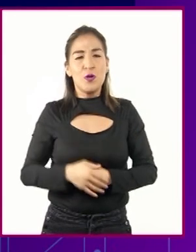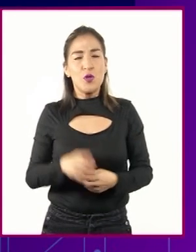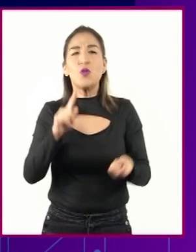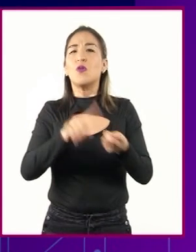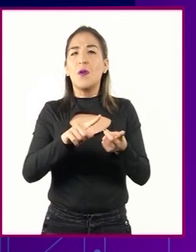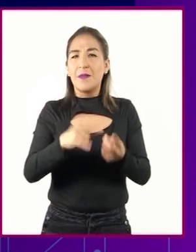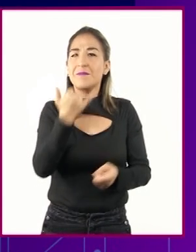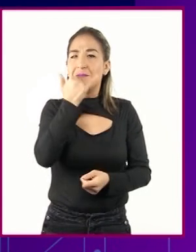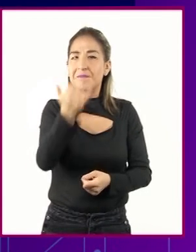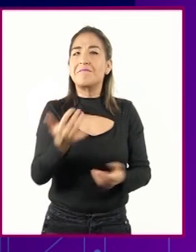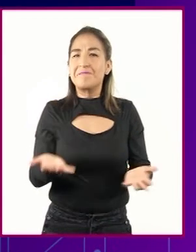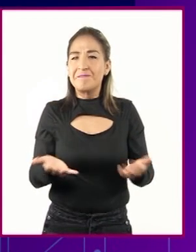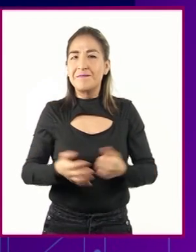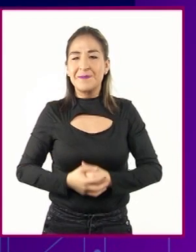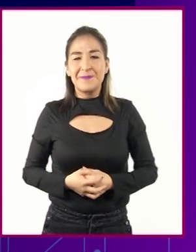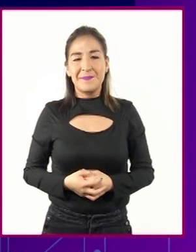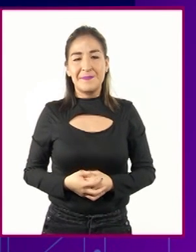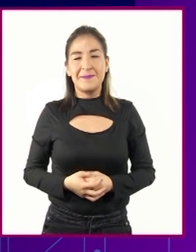error?